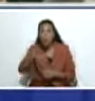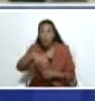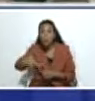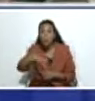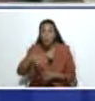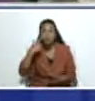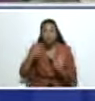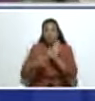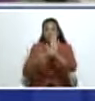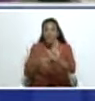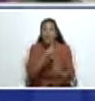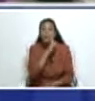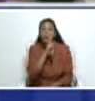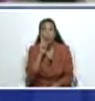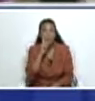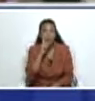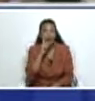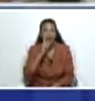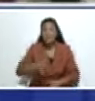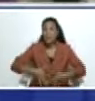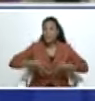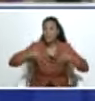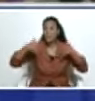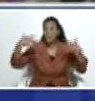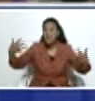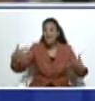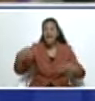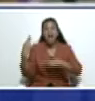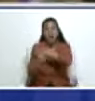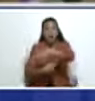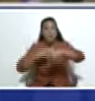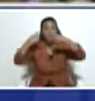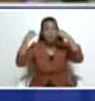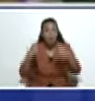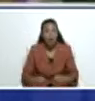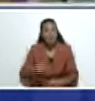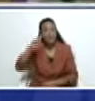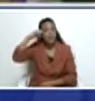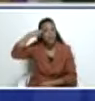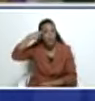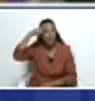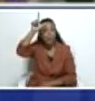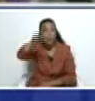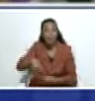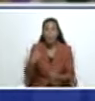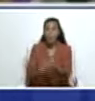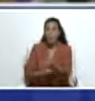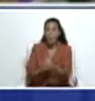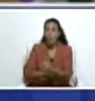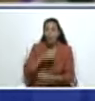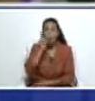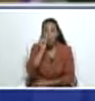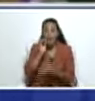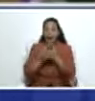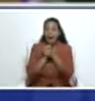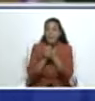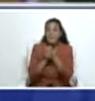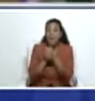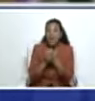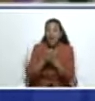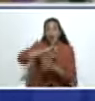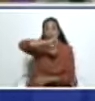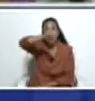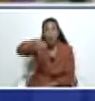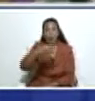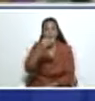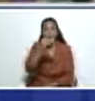le ha colocado el nombre, el espíritu, la rebeldía para el recuerdo de nuestro hermano, compañero del alma, José